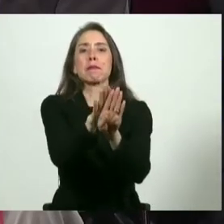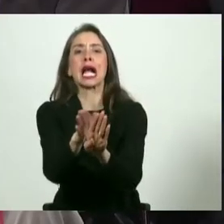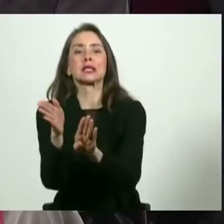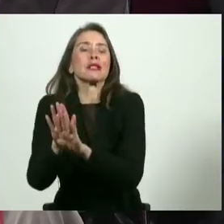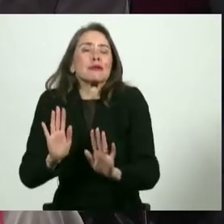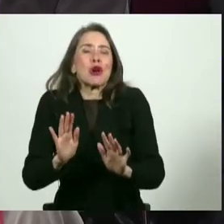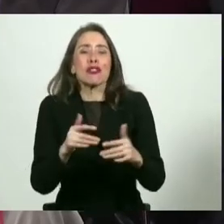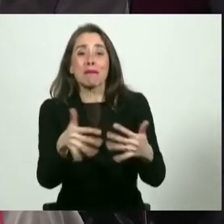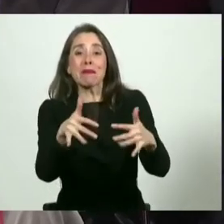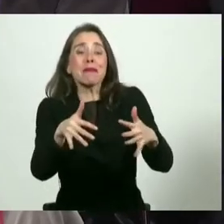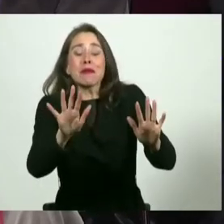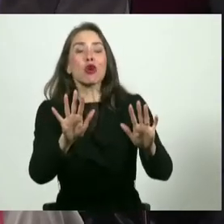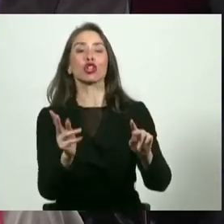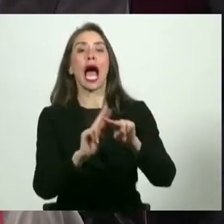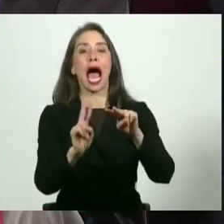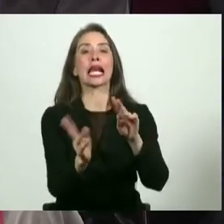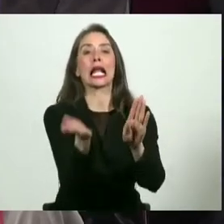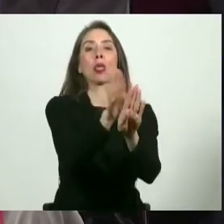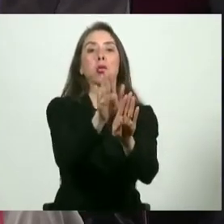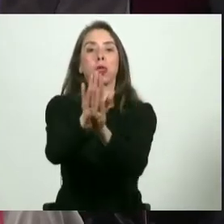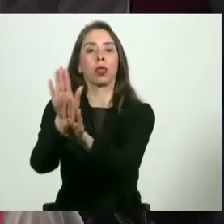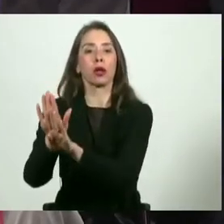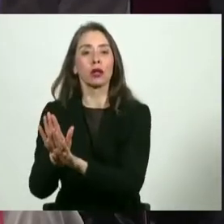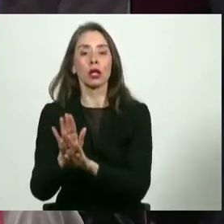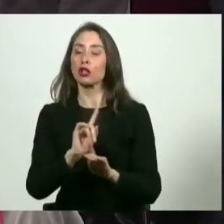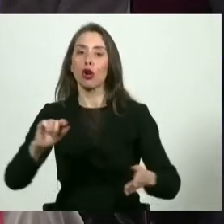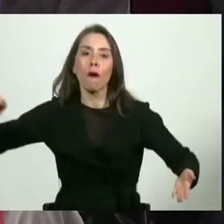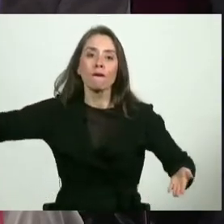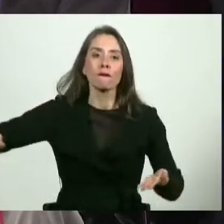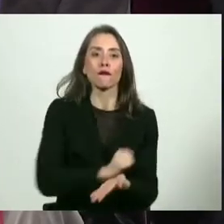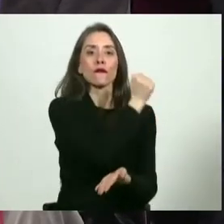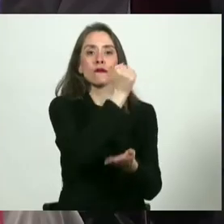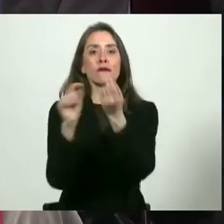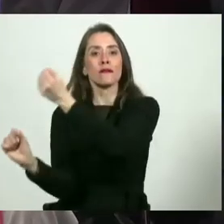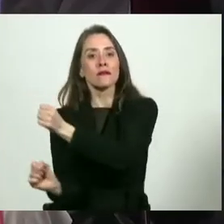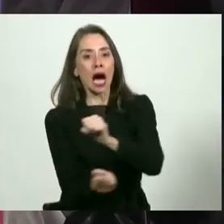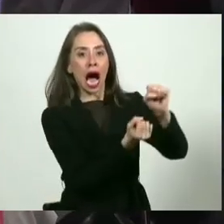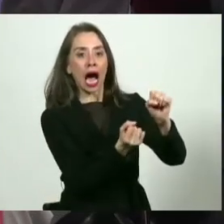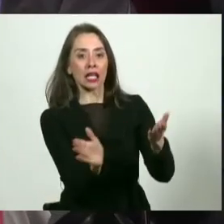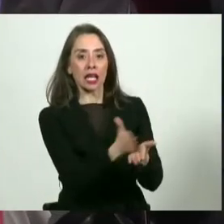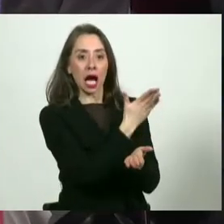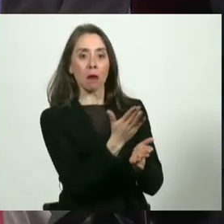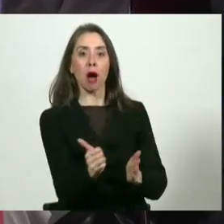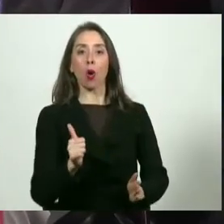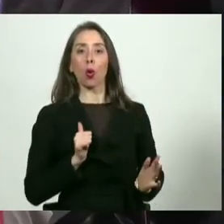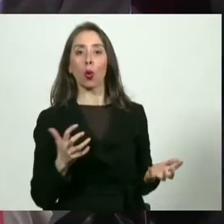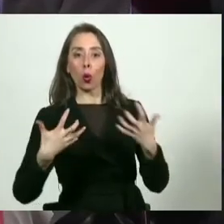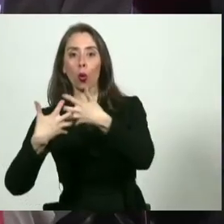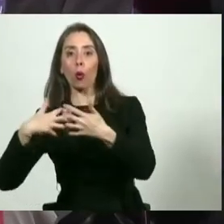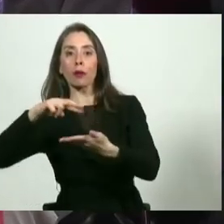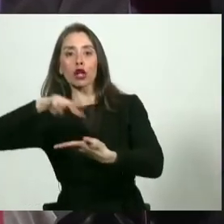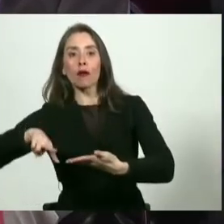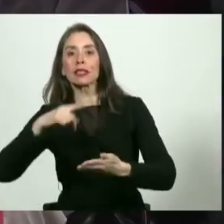de arreglar lo que ya está, y en realidad yo creo que hay que hacer un barrido y hay que ajustarse a la convención, porque ¿qué nos dice la convención? Ya que estamos